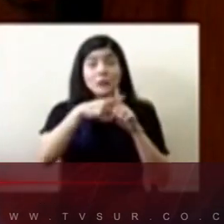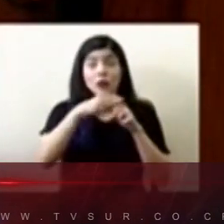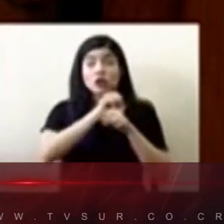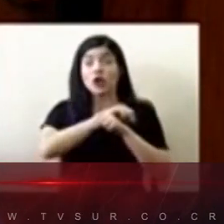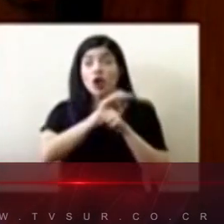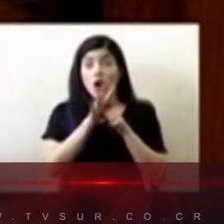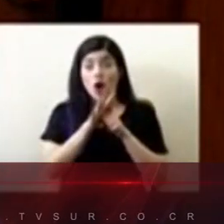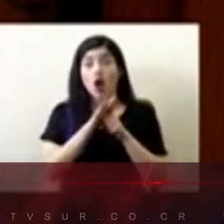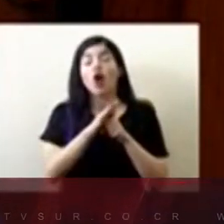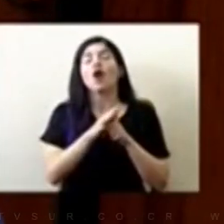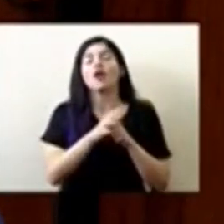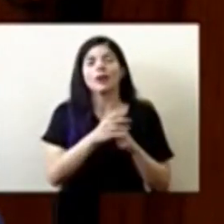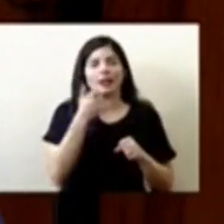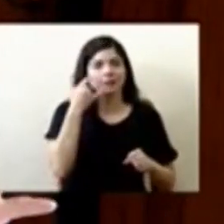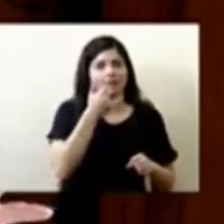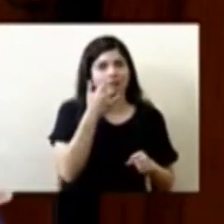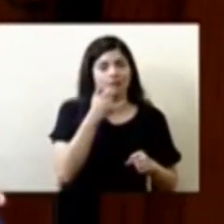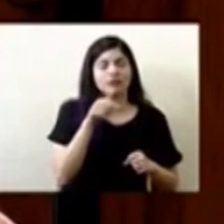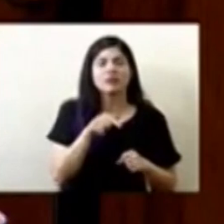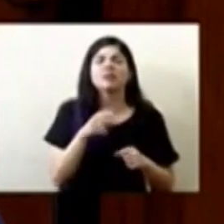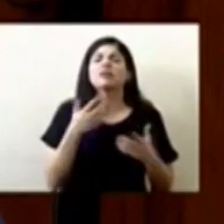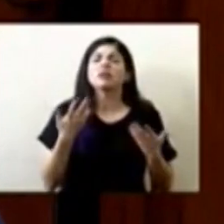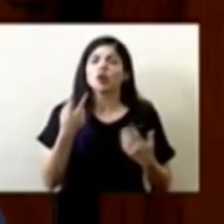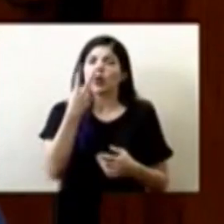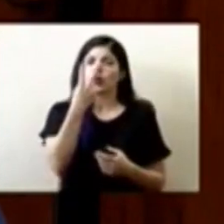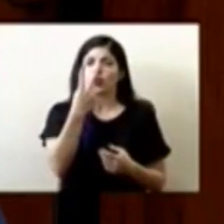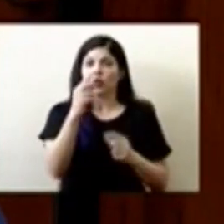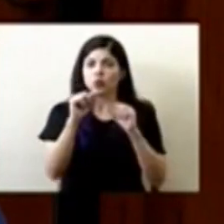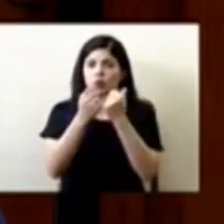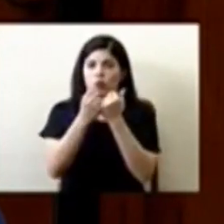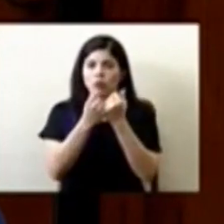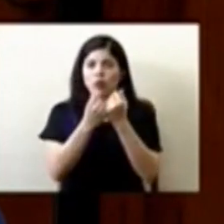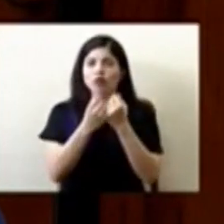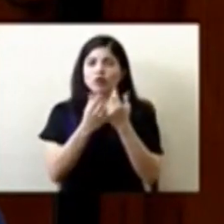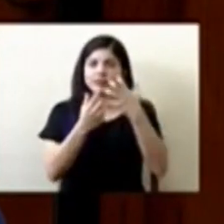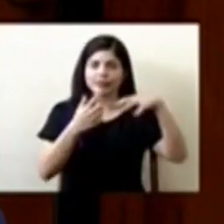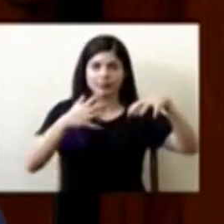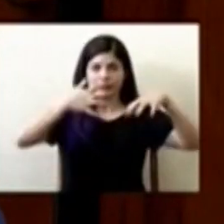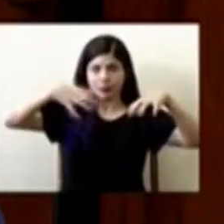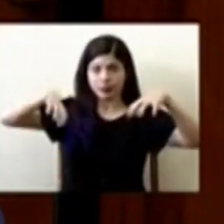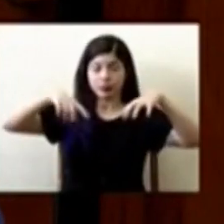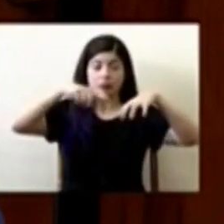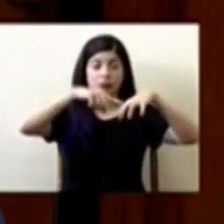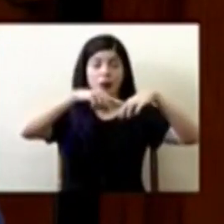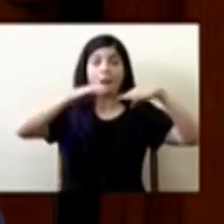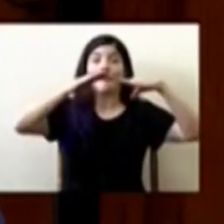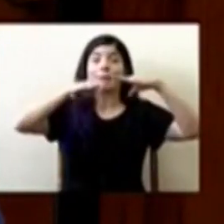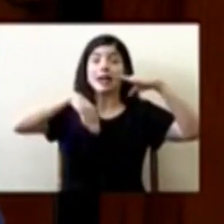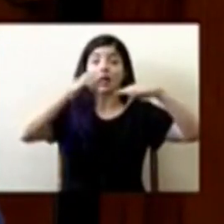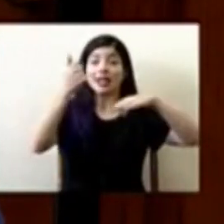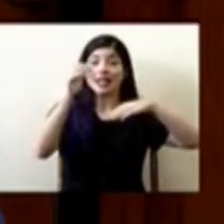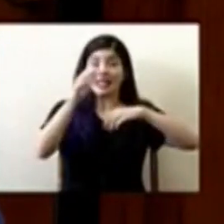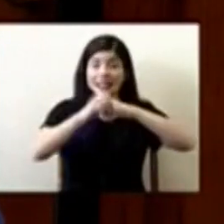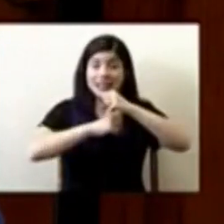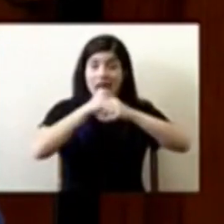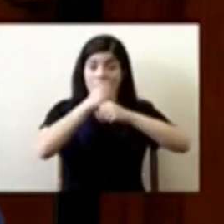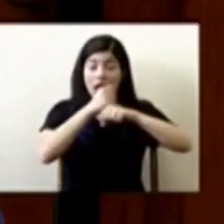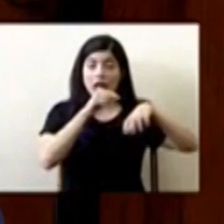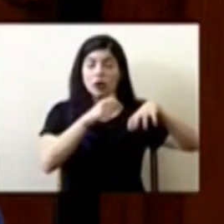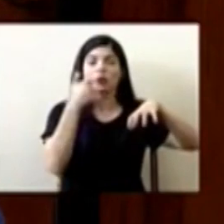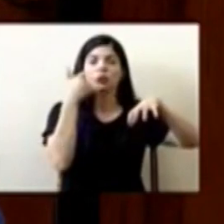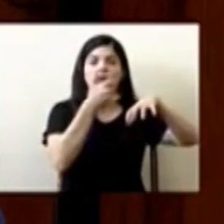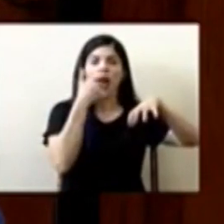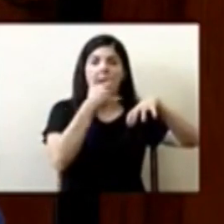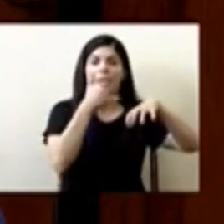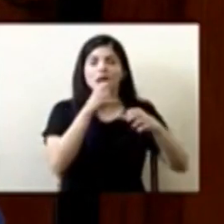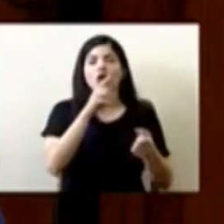19 se está partiendo en dos grupos las personas menores a 15 años están siendo llamadas por